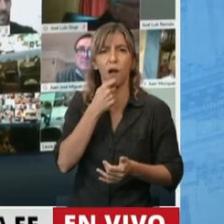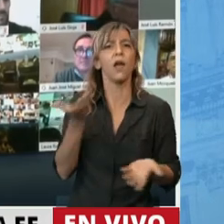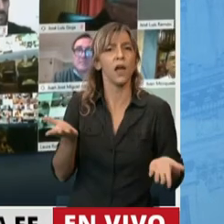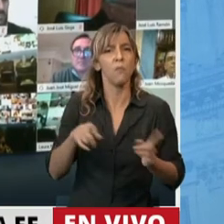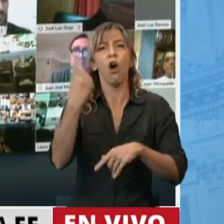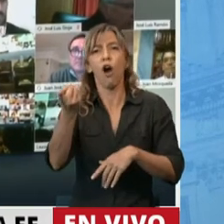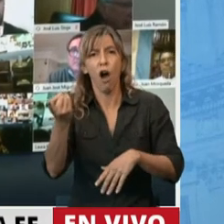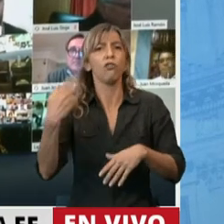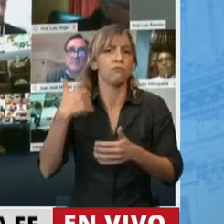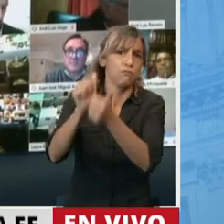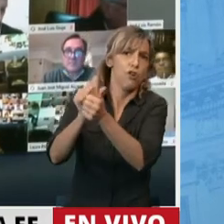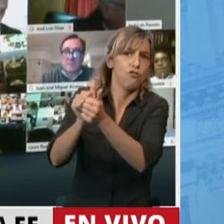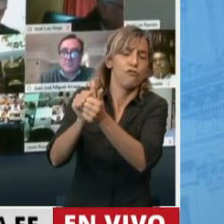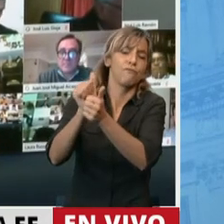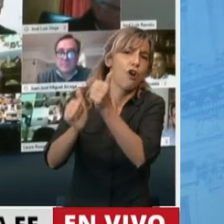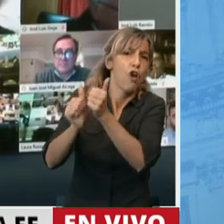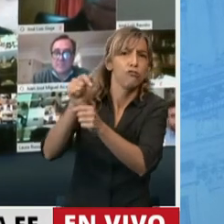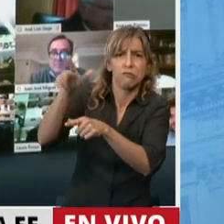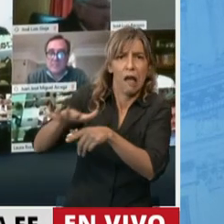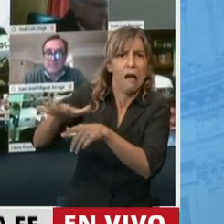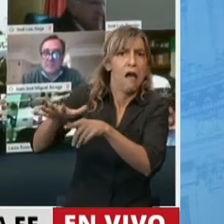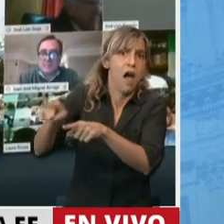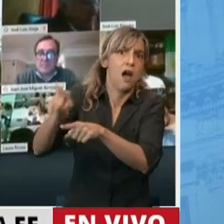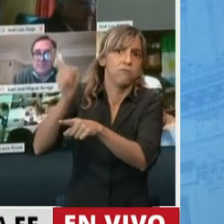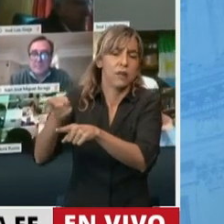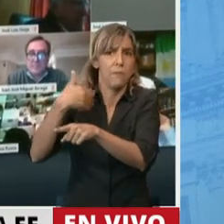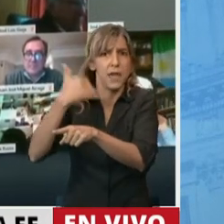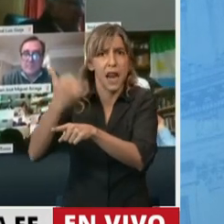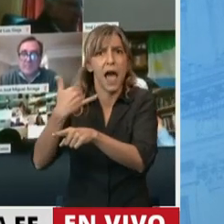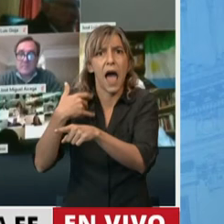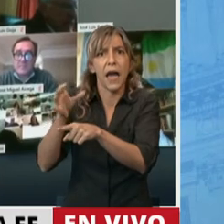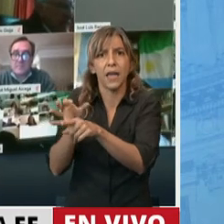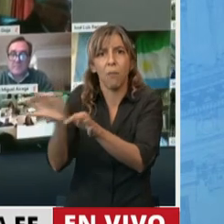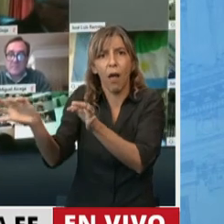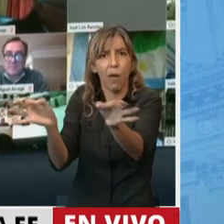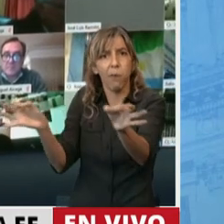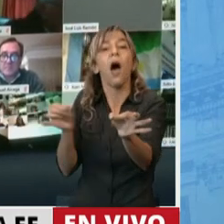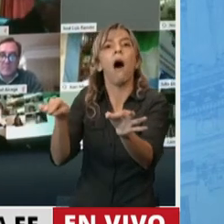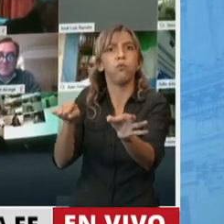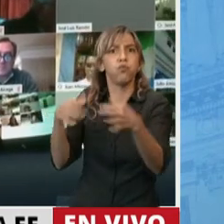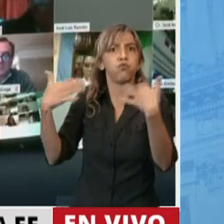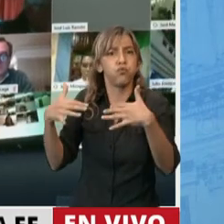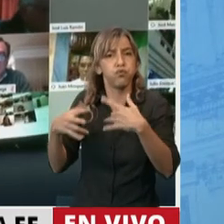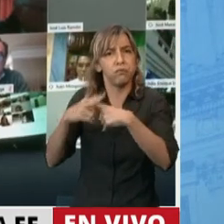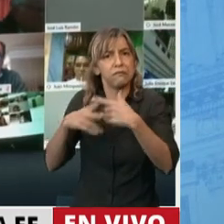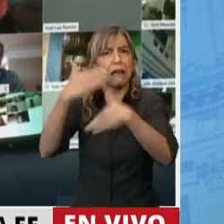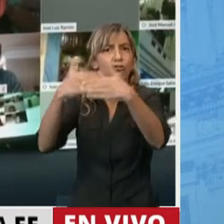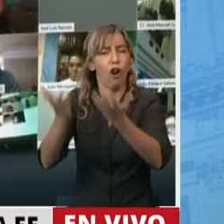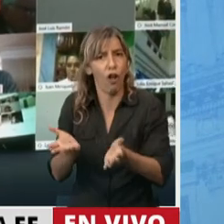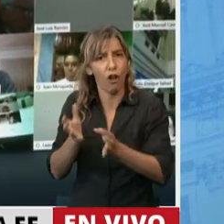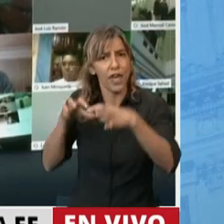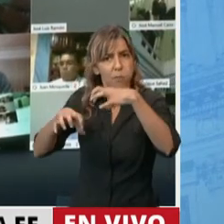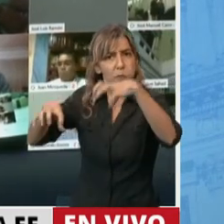cuna de empresa progresista y del desarrollo para la innovación tecnológica. El polo tecnológico de Santa Fe, ya